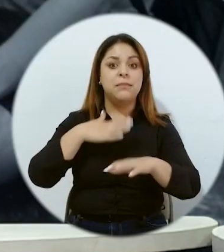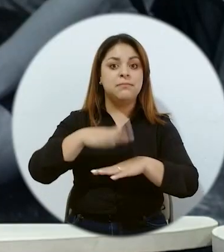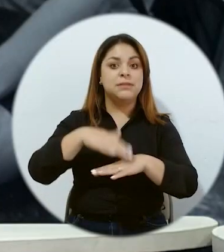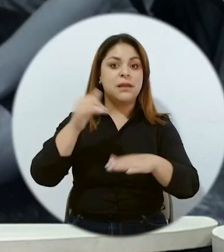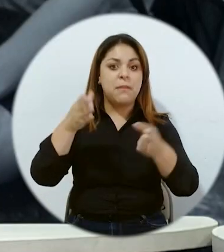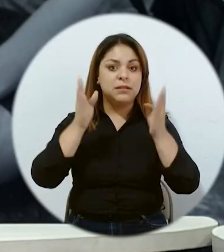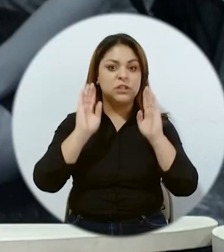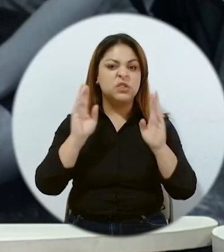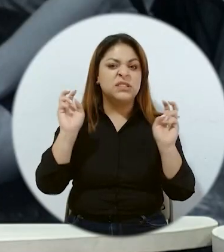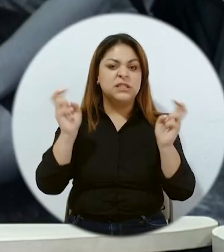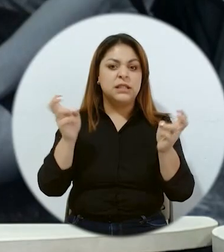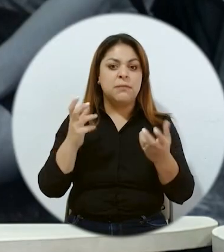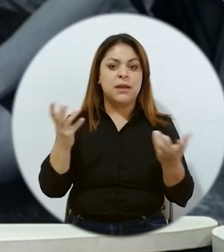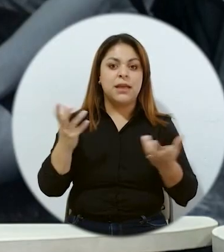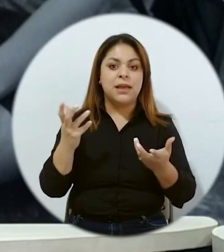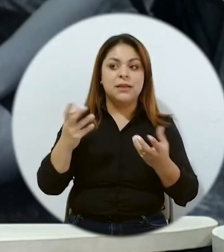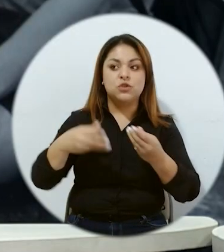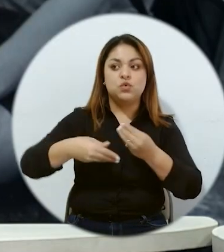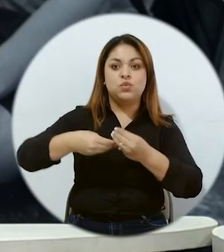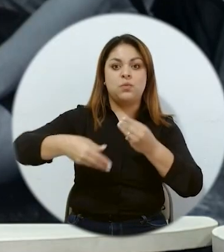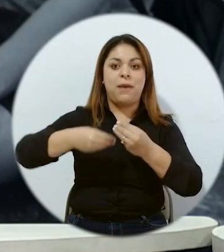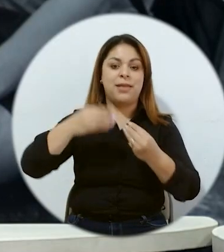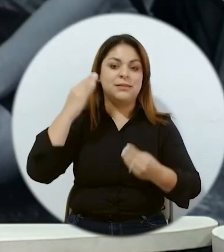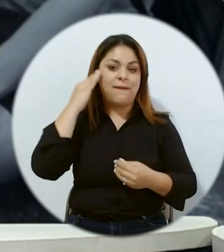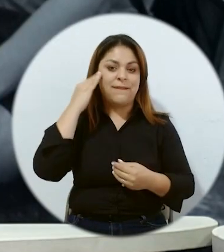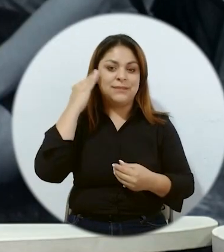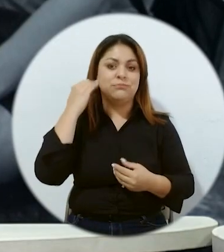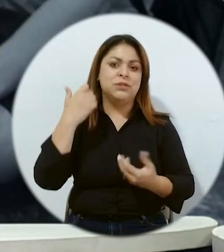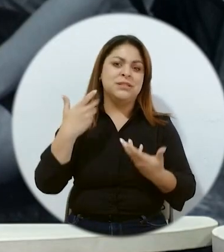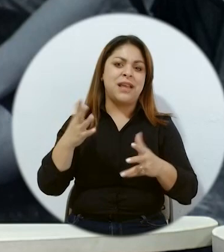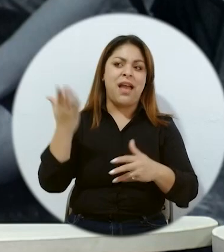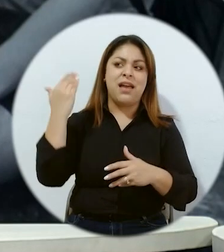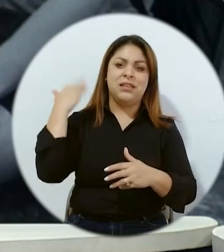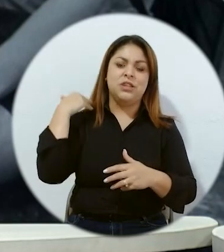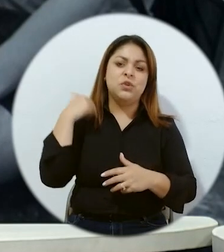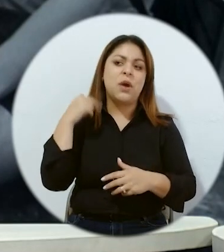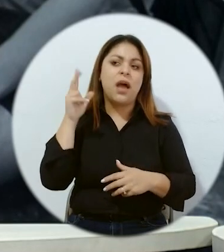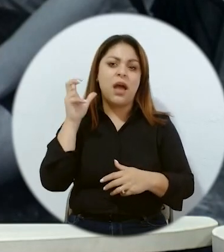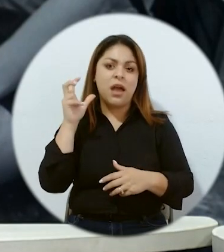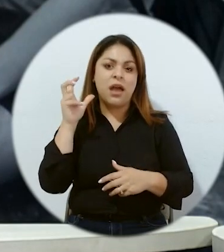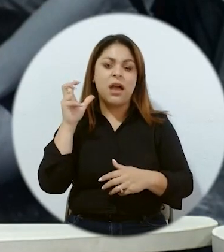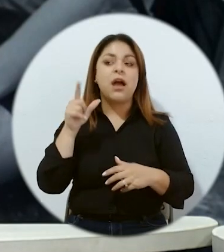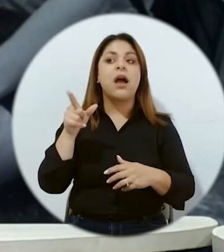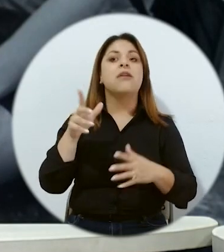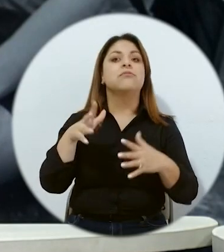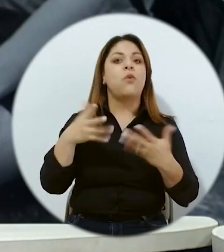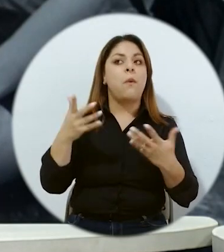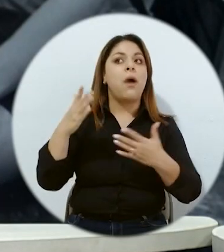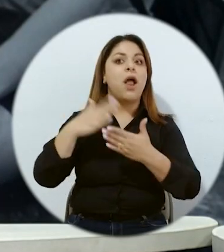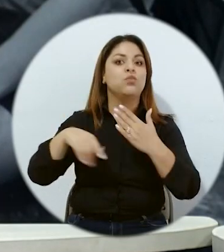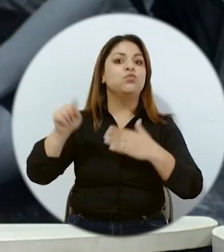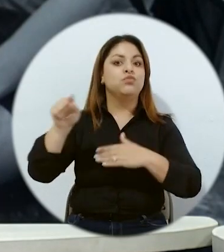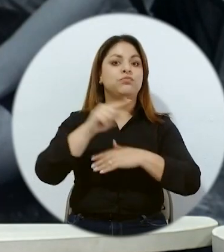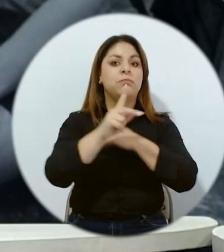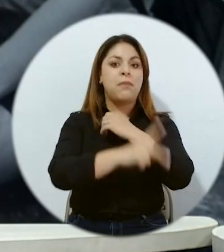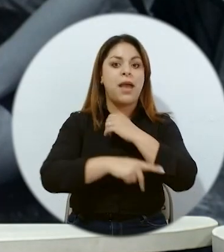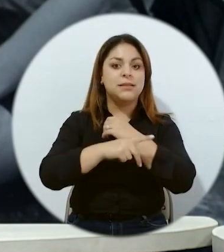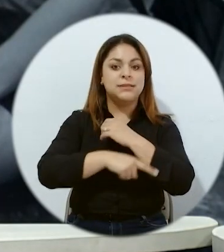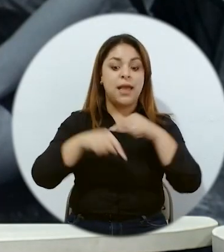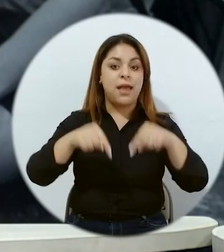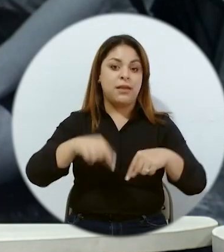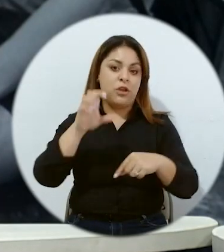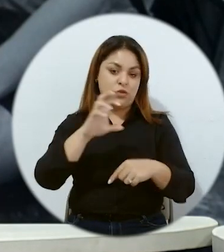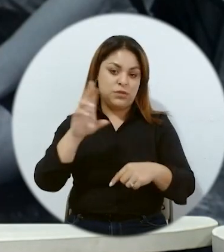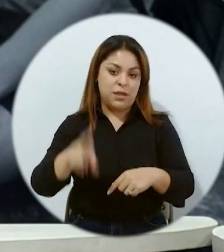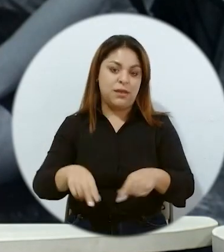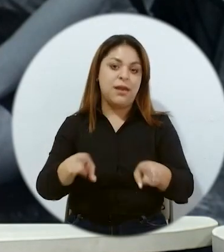sumamente la atención el tema de la suma de saberes, porque también ya lo había escuchado antes, ¿verdad? Como en algunos países, ¿verdad? Y Costa